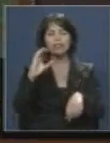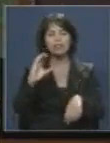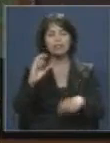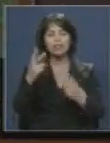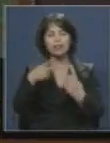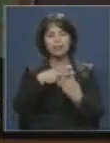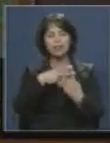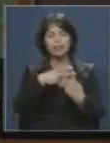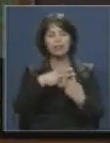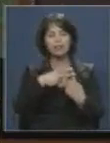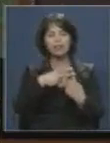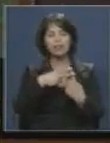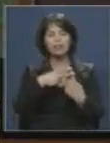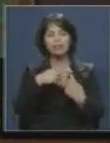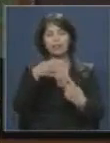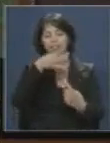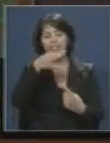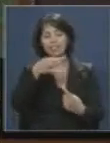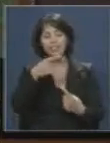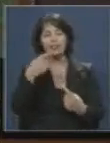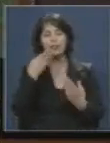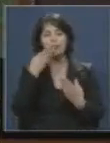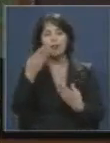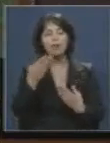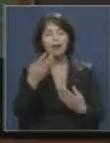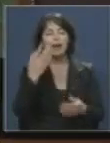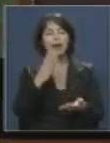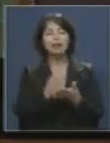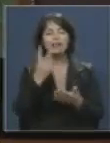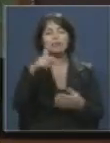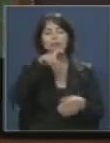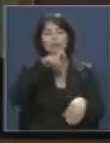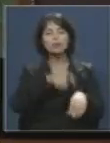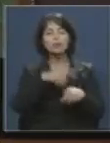cristiana, en esta hora de incidentes, le voy a ofrecer la palabra hasta por 2 minutos y medio al diputado don Raúl.